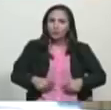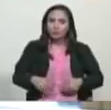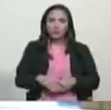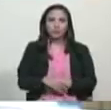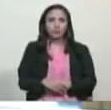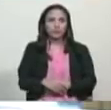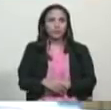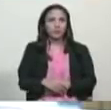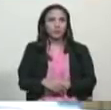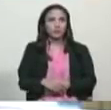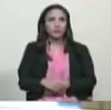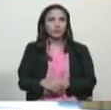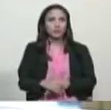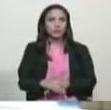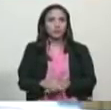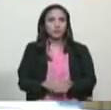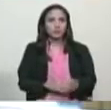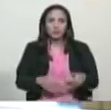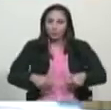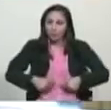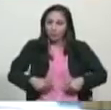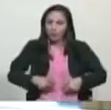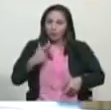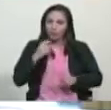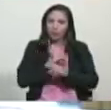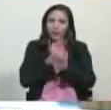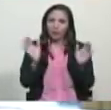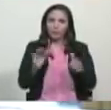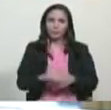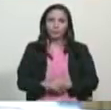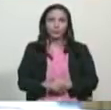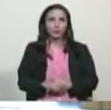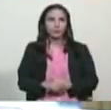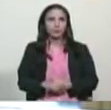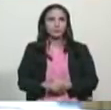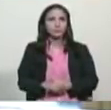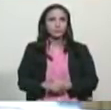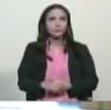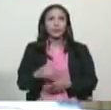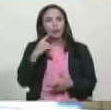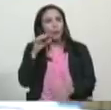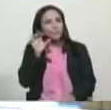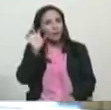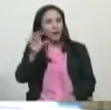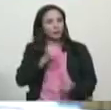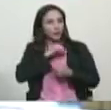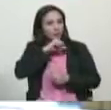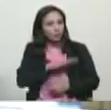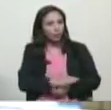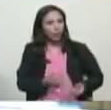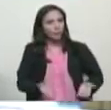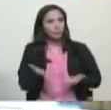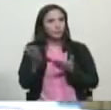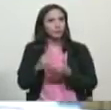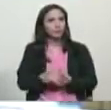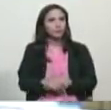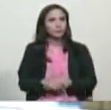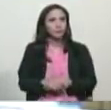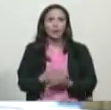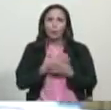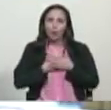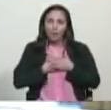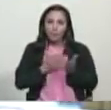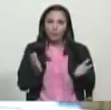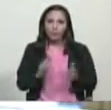un gran esfuerzo, pero vale la pena, porque lo hacemos por amor a nuestra patria, a nuestra historia, lo hacemos por amor